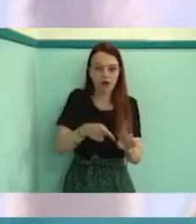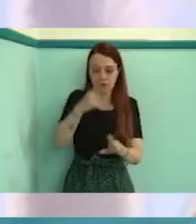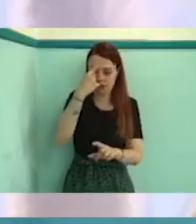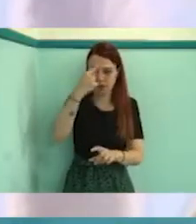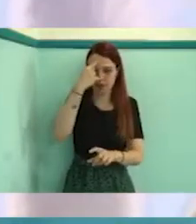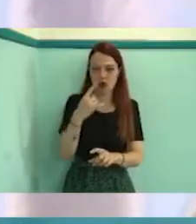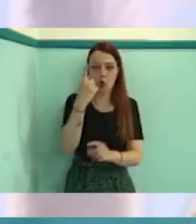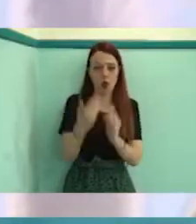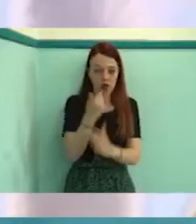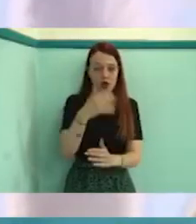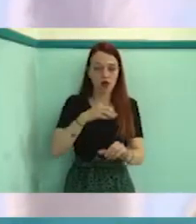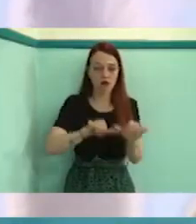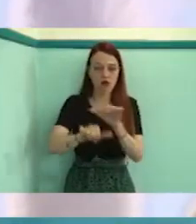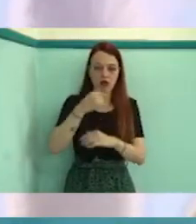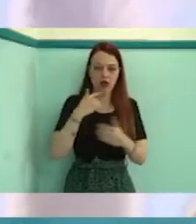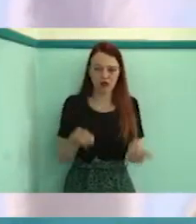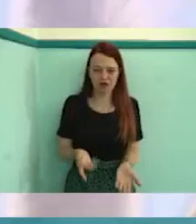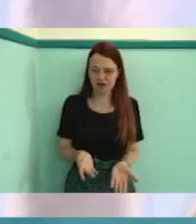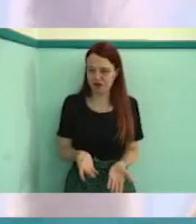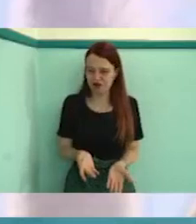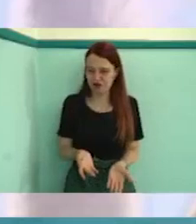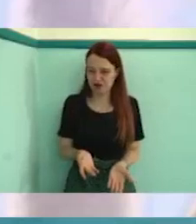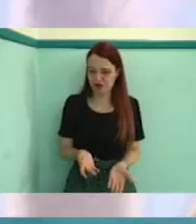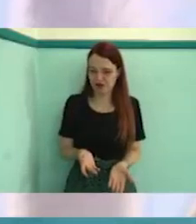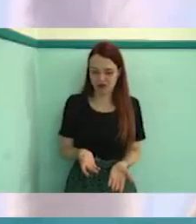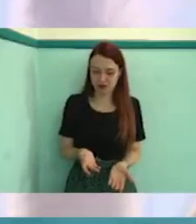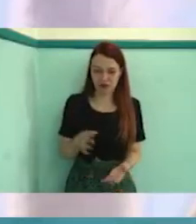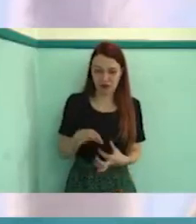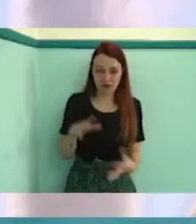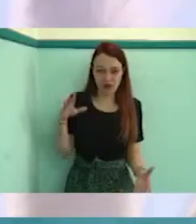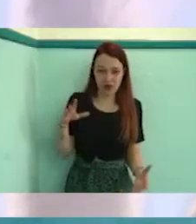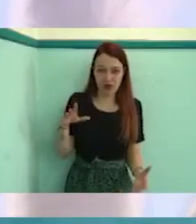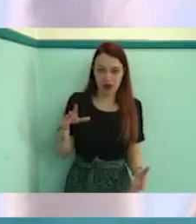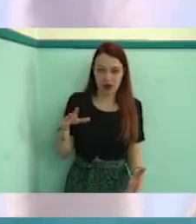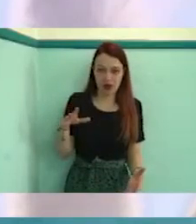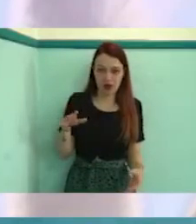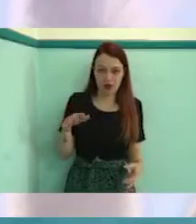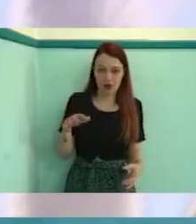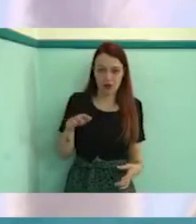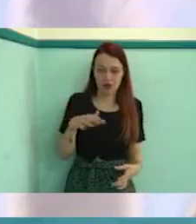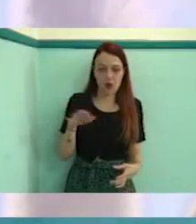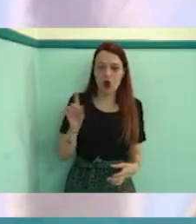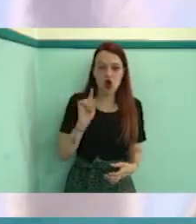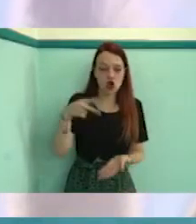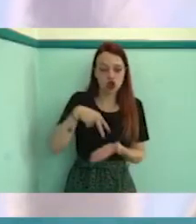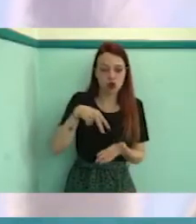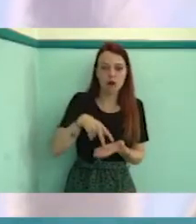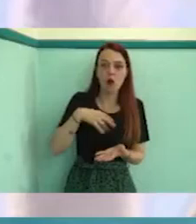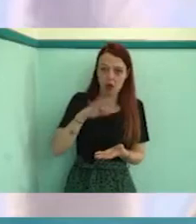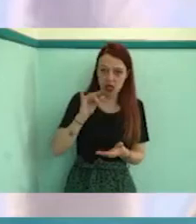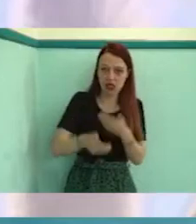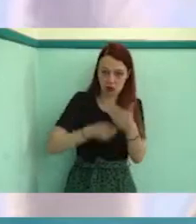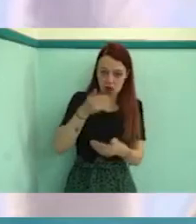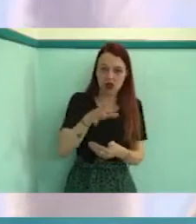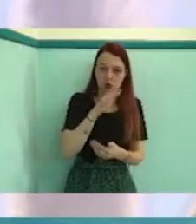llegará un día en el que pues Dirás Yo esto para qué lo hago igual igual hoy puedo no subirme o igual Sí igual es parte de tu proceso y y lo